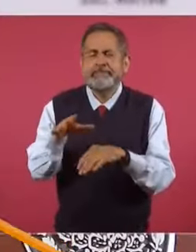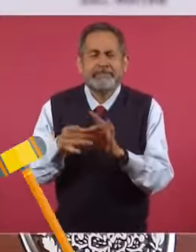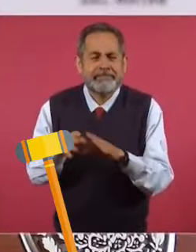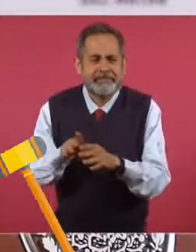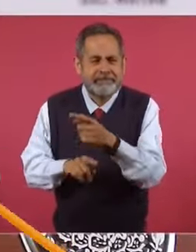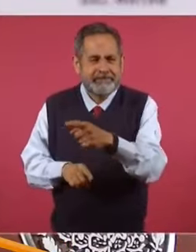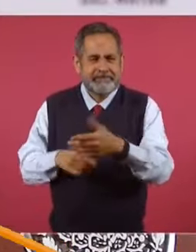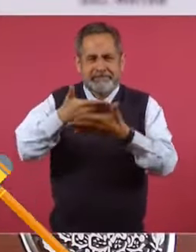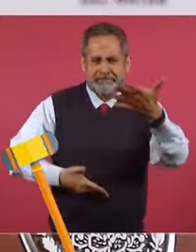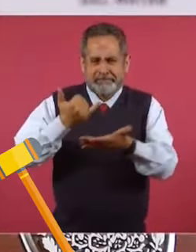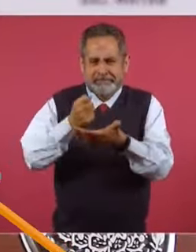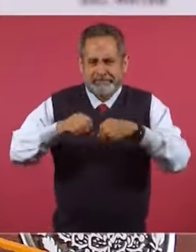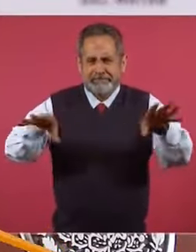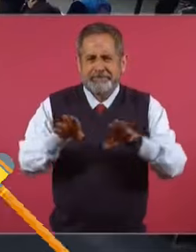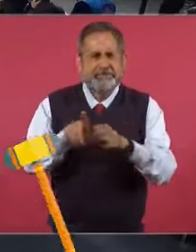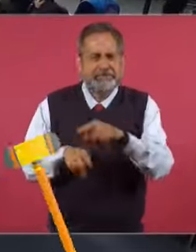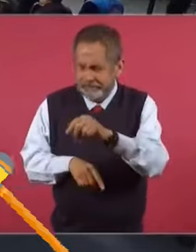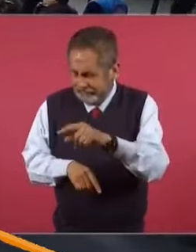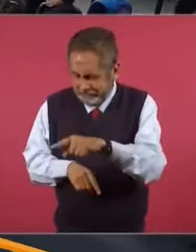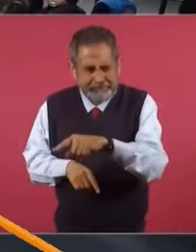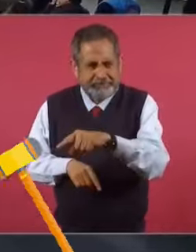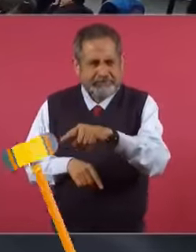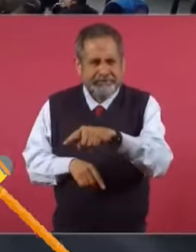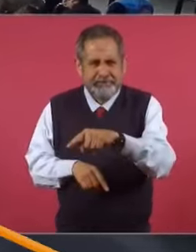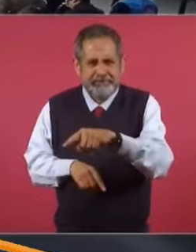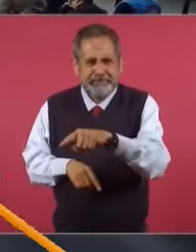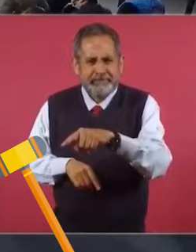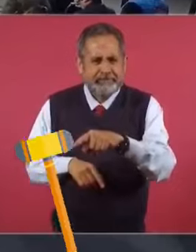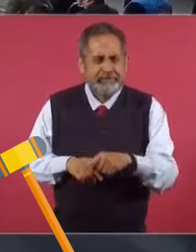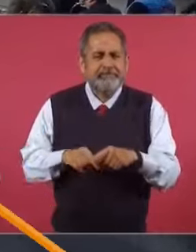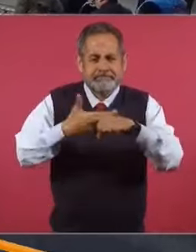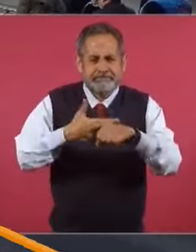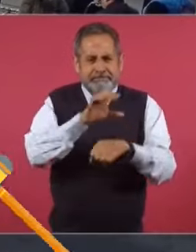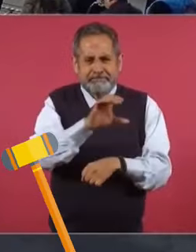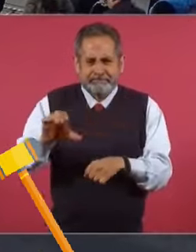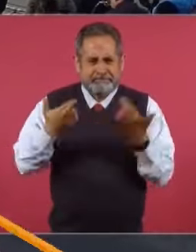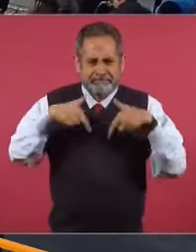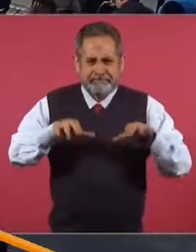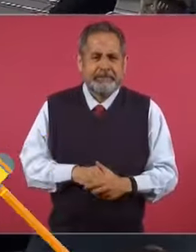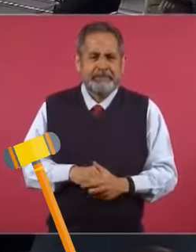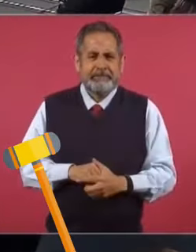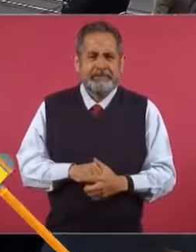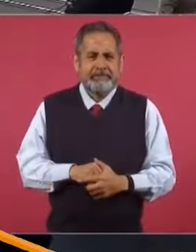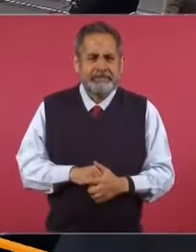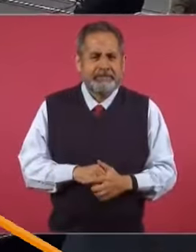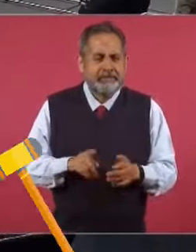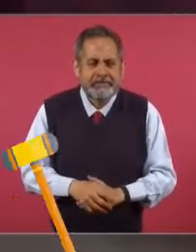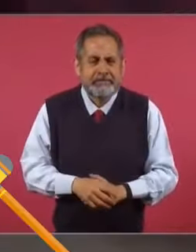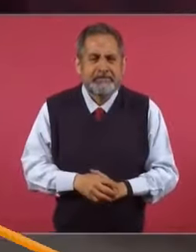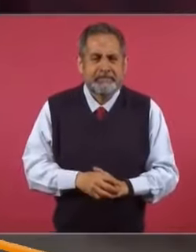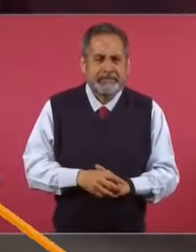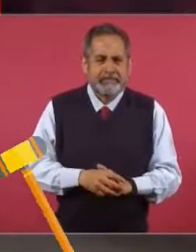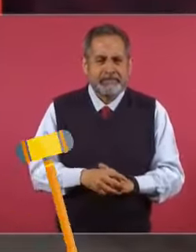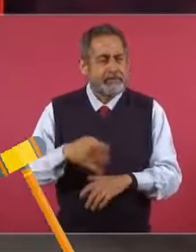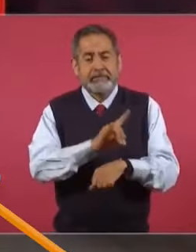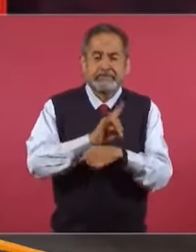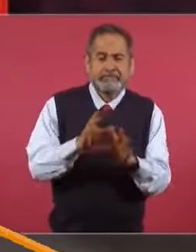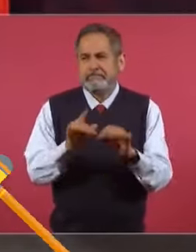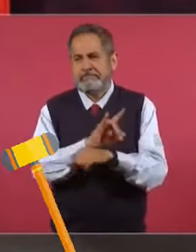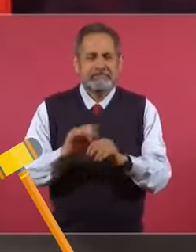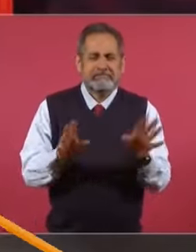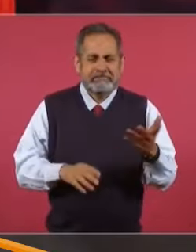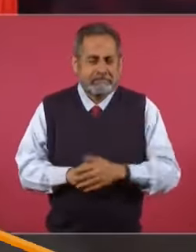manifiesto del Consejo de Coordinación Empresarial. Fíjense lo que piden, de manera ambigua, simulando